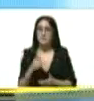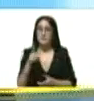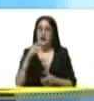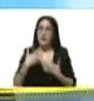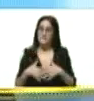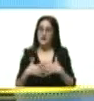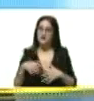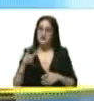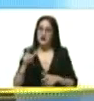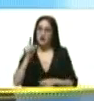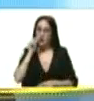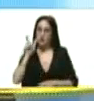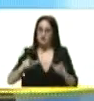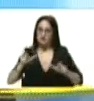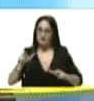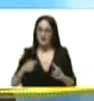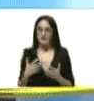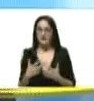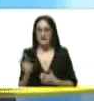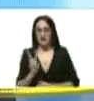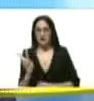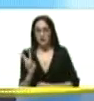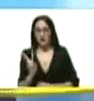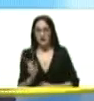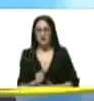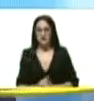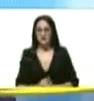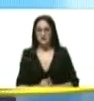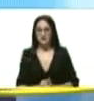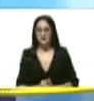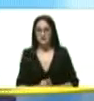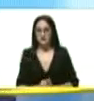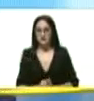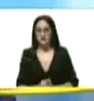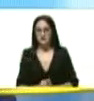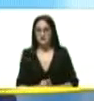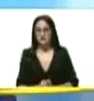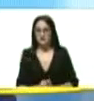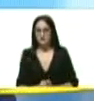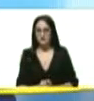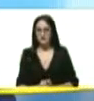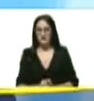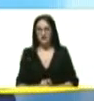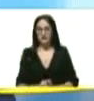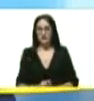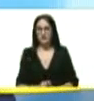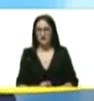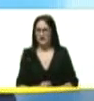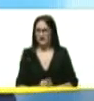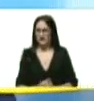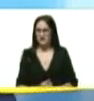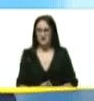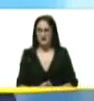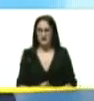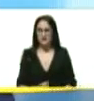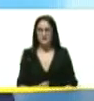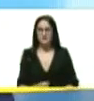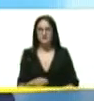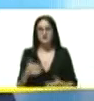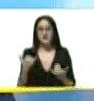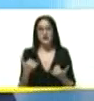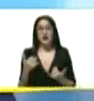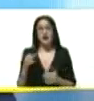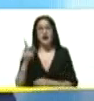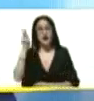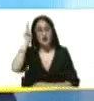nacional, ¿no? La protección del productor nacional, y en el caso de las industrias alcohólicas, en este caso del